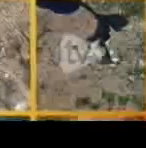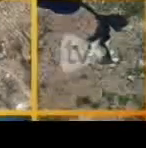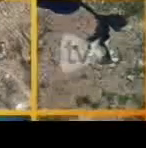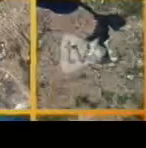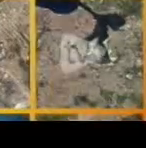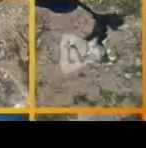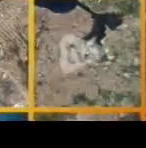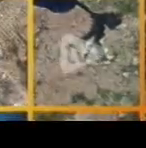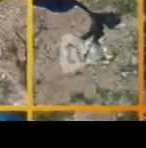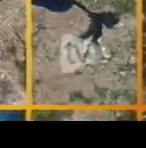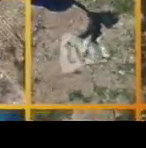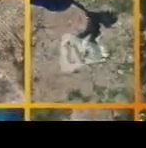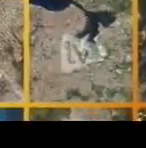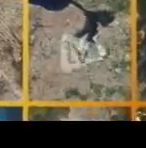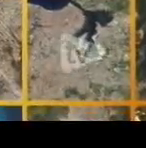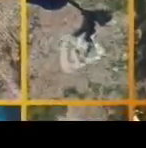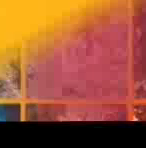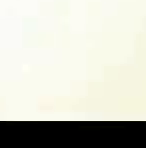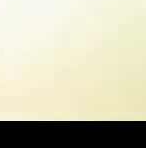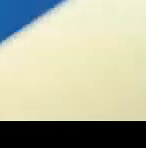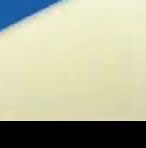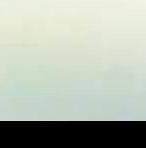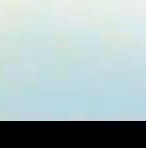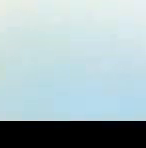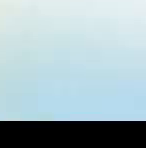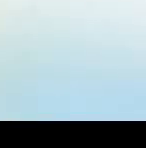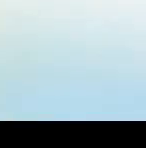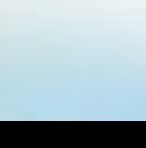ahora en Ecuador TV.